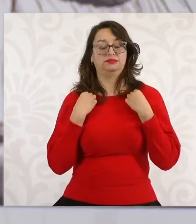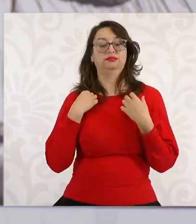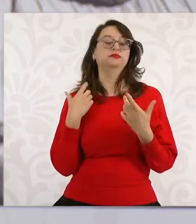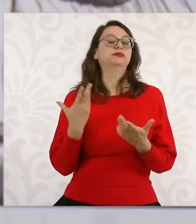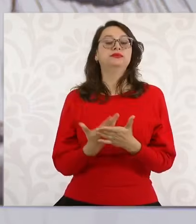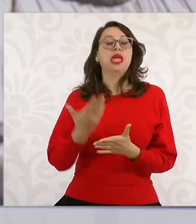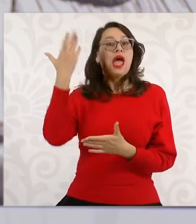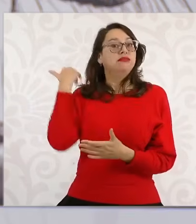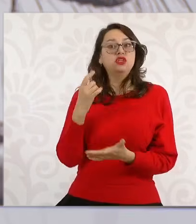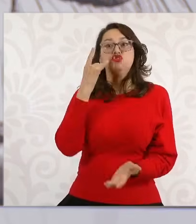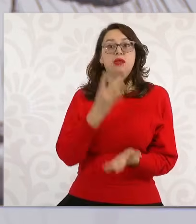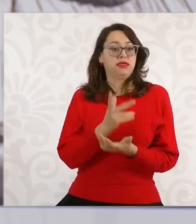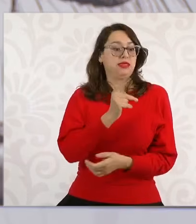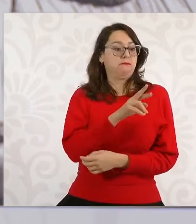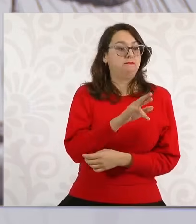fuera del PAN.